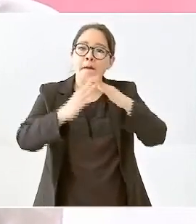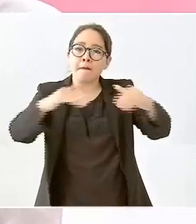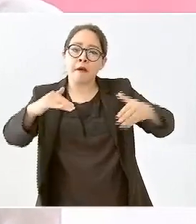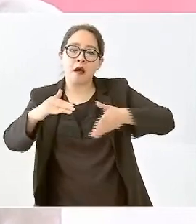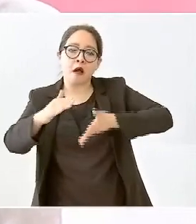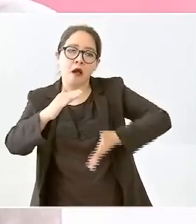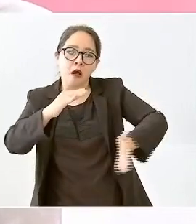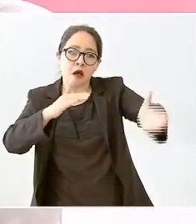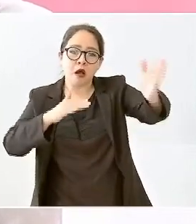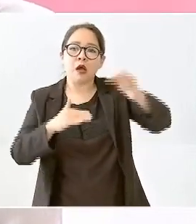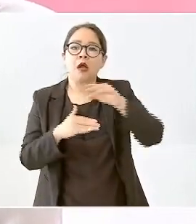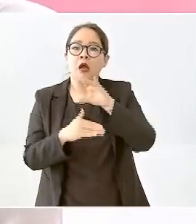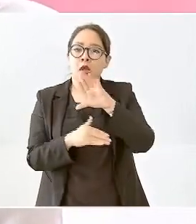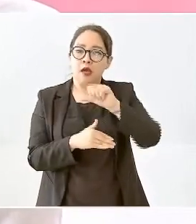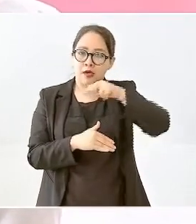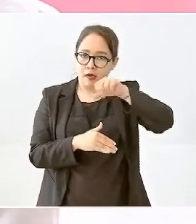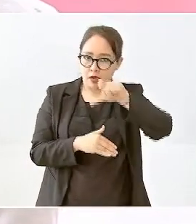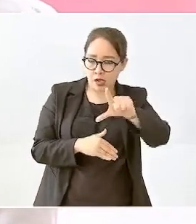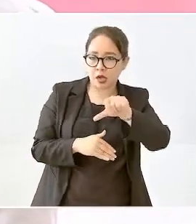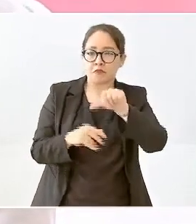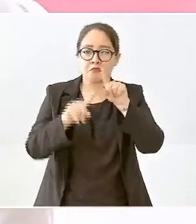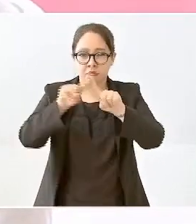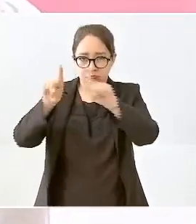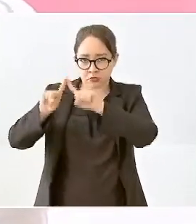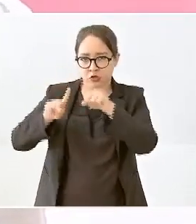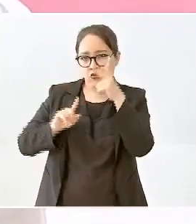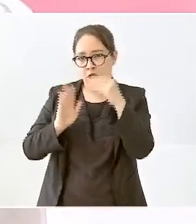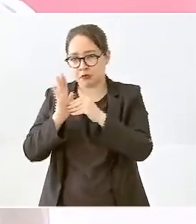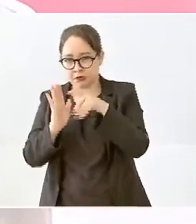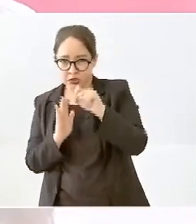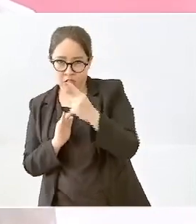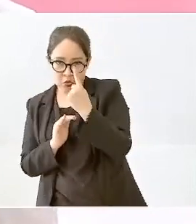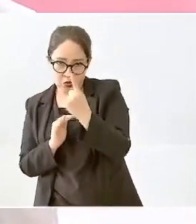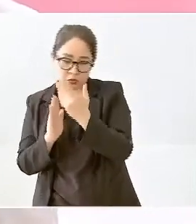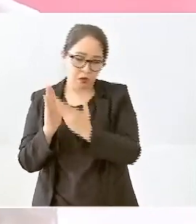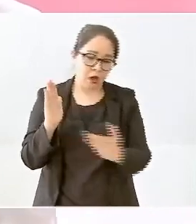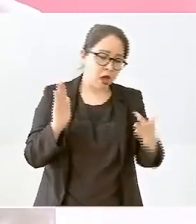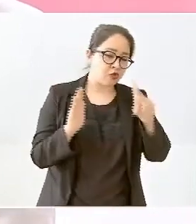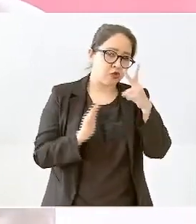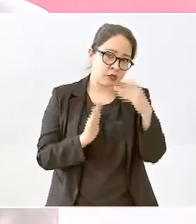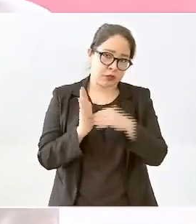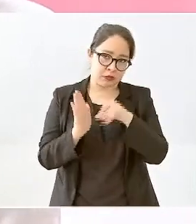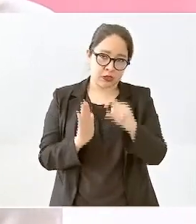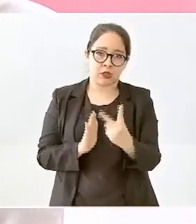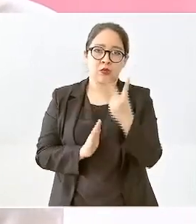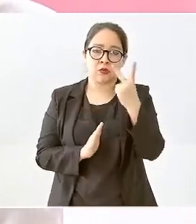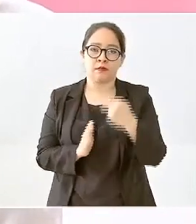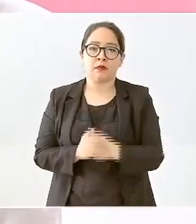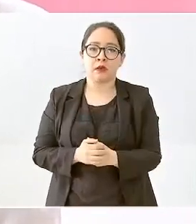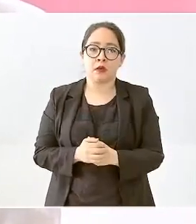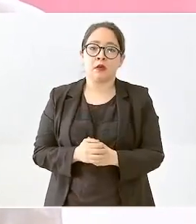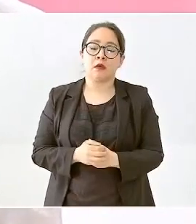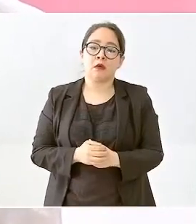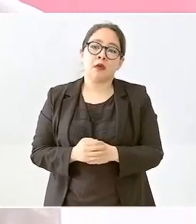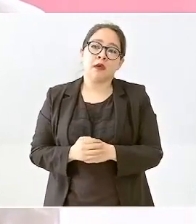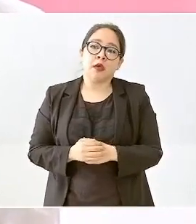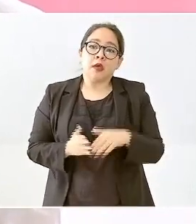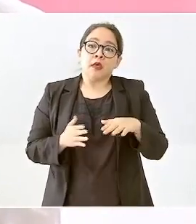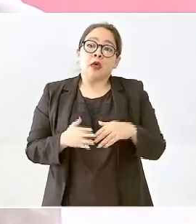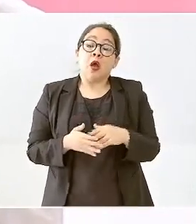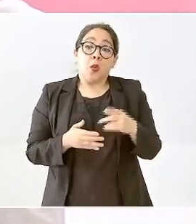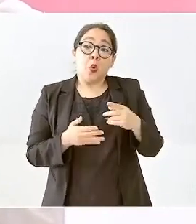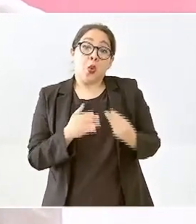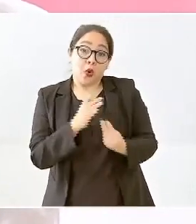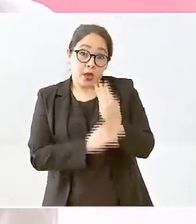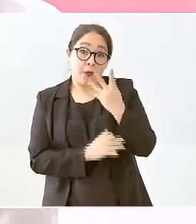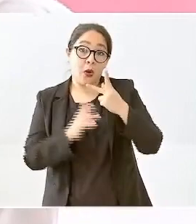y dársena de maniobras entre 2021 y 2022. Ampliación y modernización del